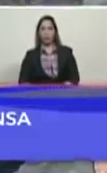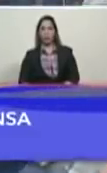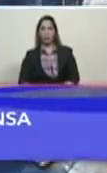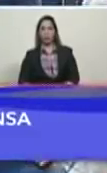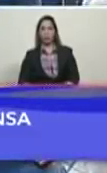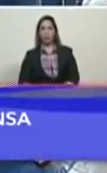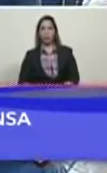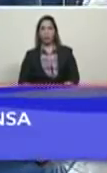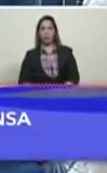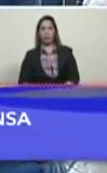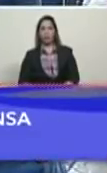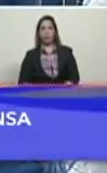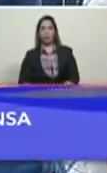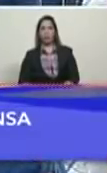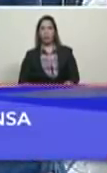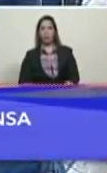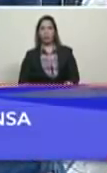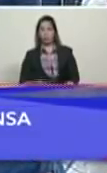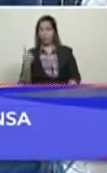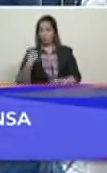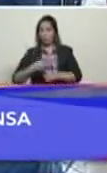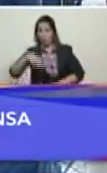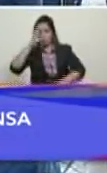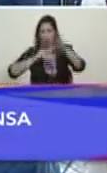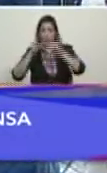¿Qué sacar experiencia?